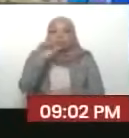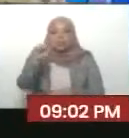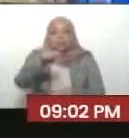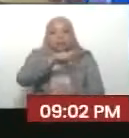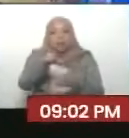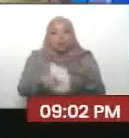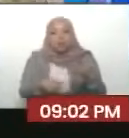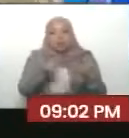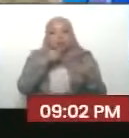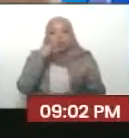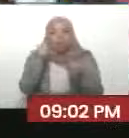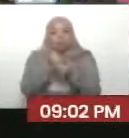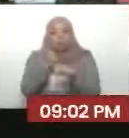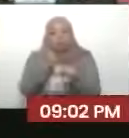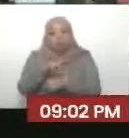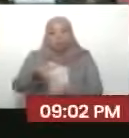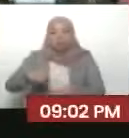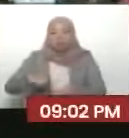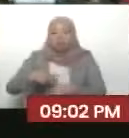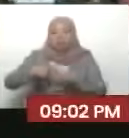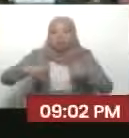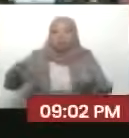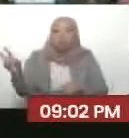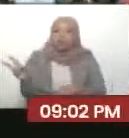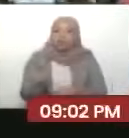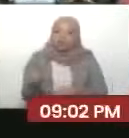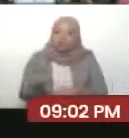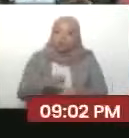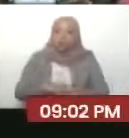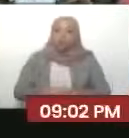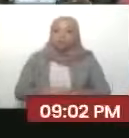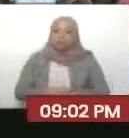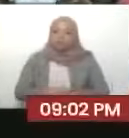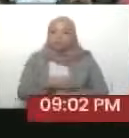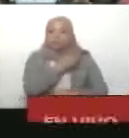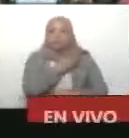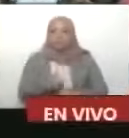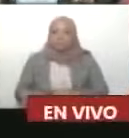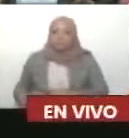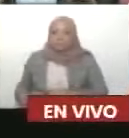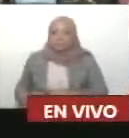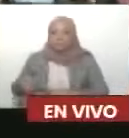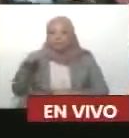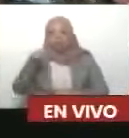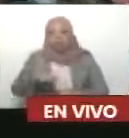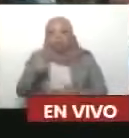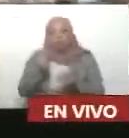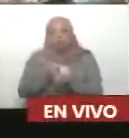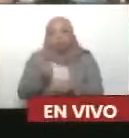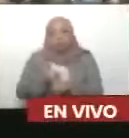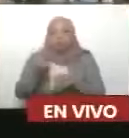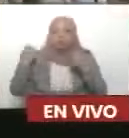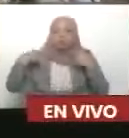sí en defensa de nuestro territorio, el Esequibo. Presidente, este simulacro electoral